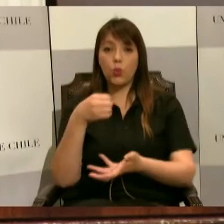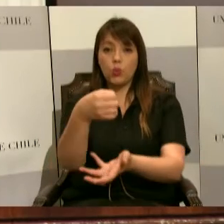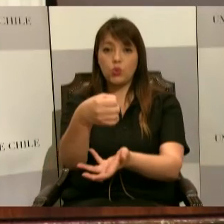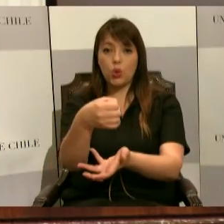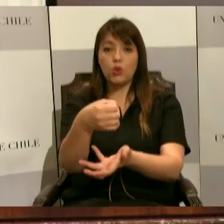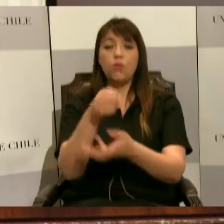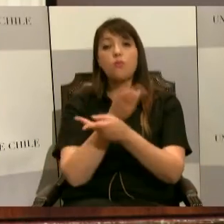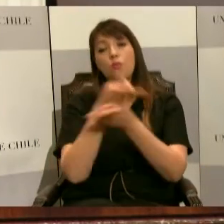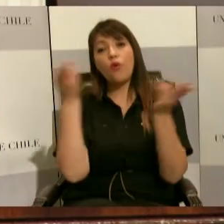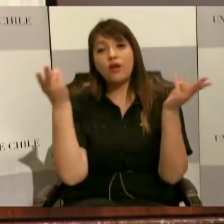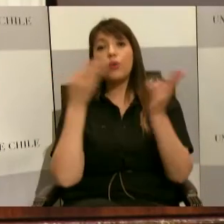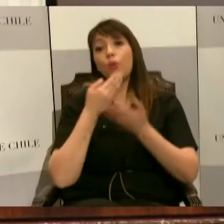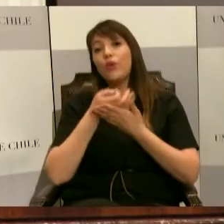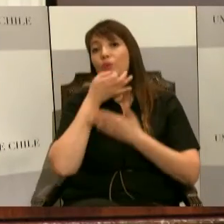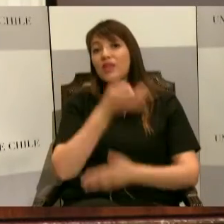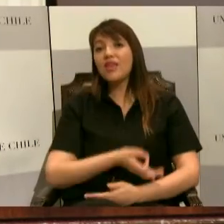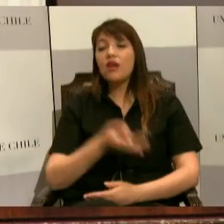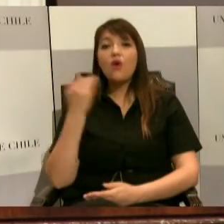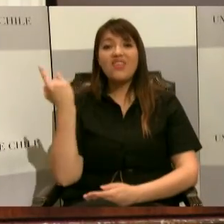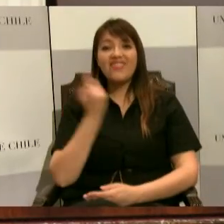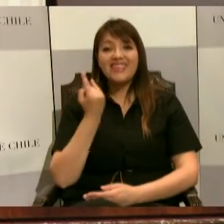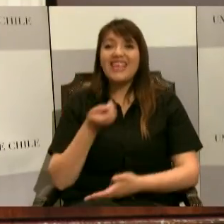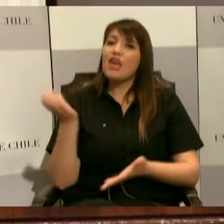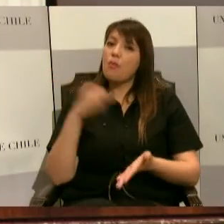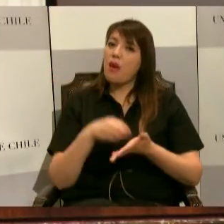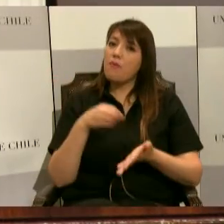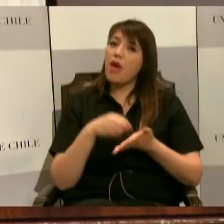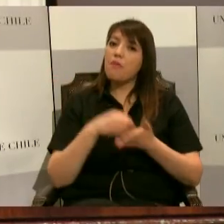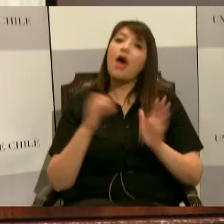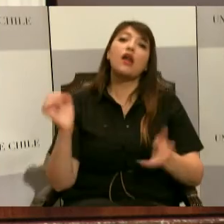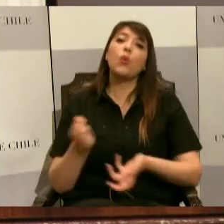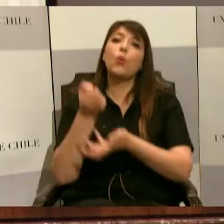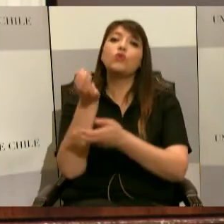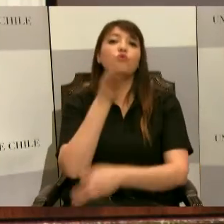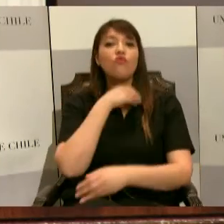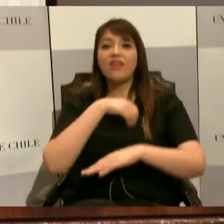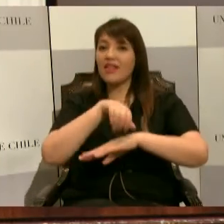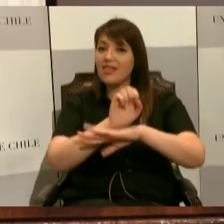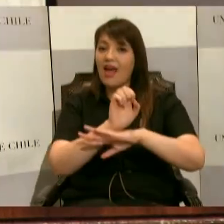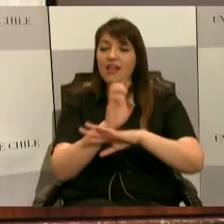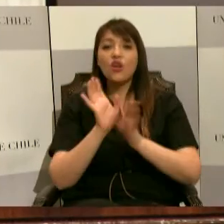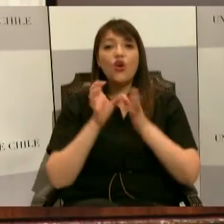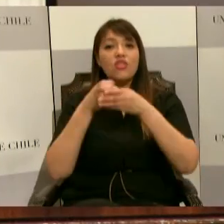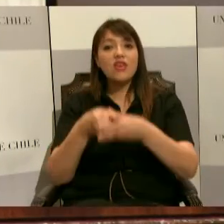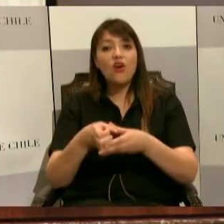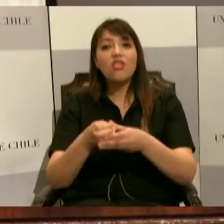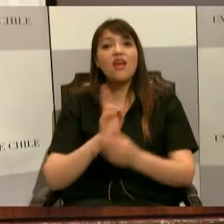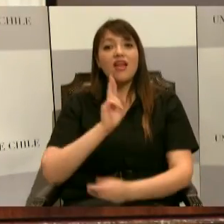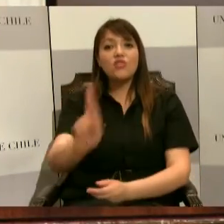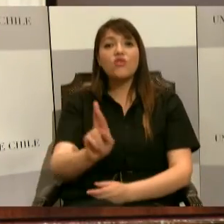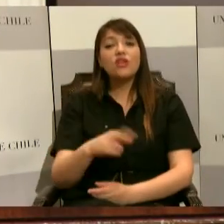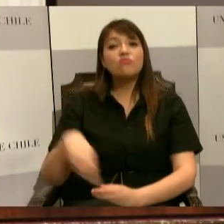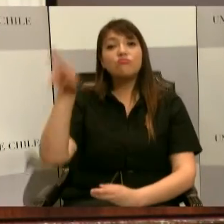de la República, cuando ha dicho la universidad que más recursos públicos recibió no fue estatal, ni siquiera del Consejo de Rectores. Ante esto, sigo